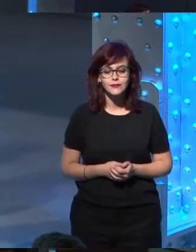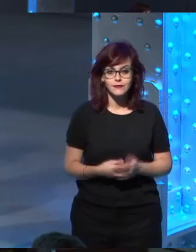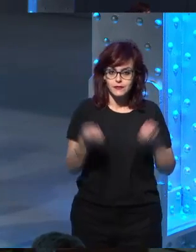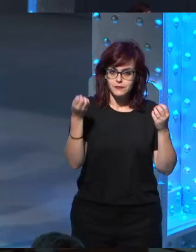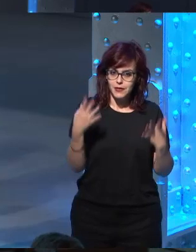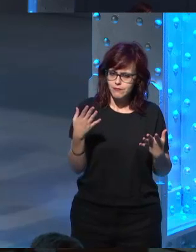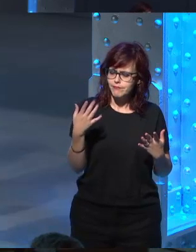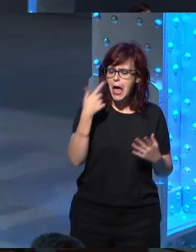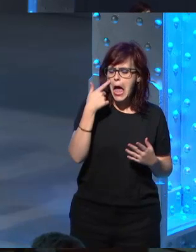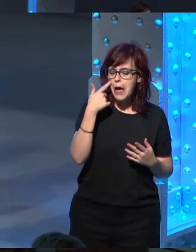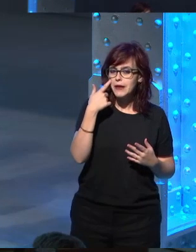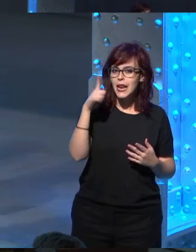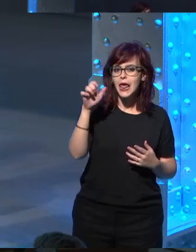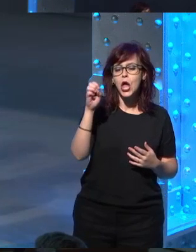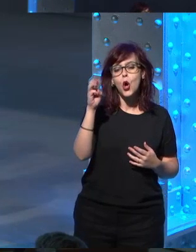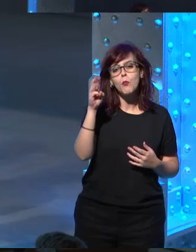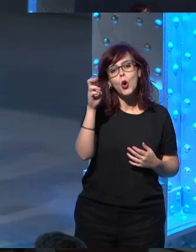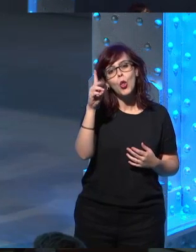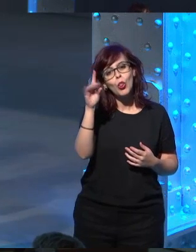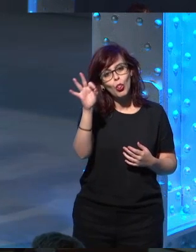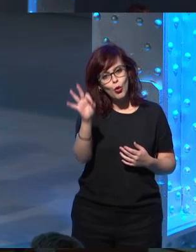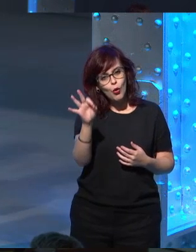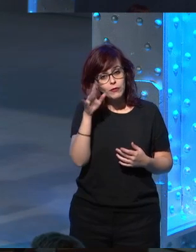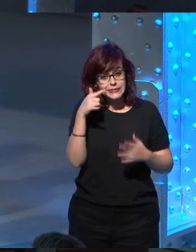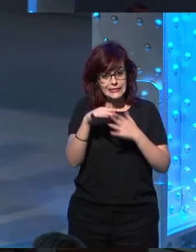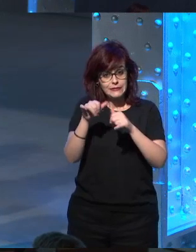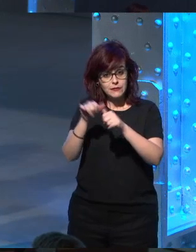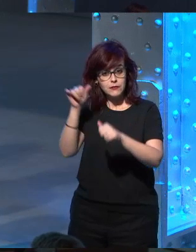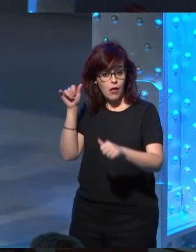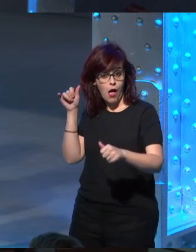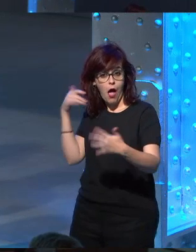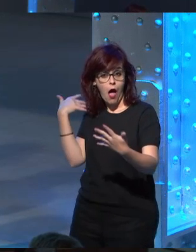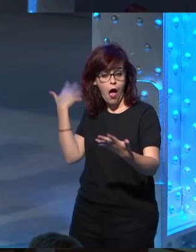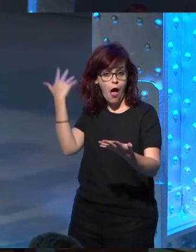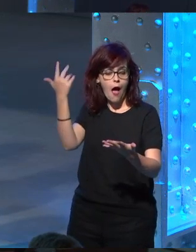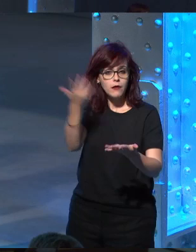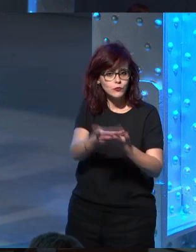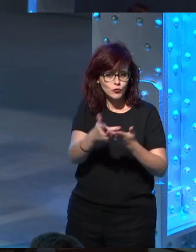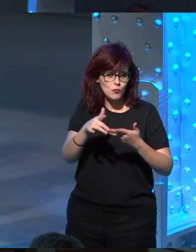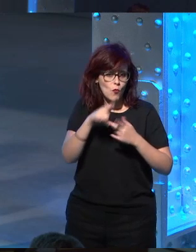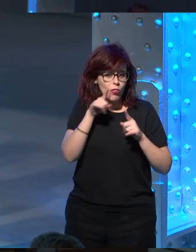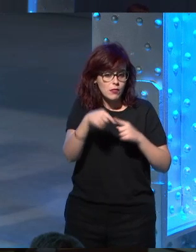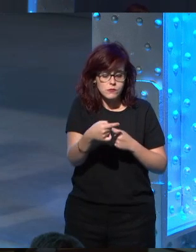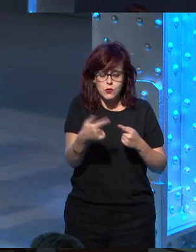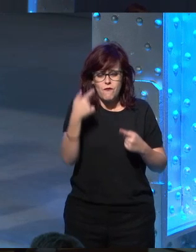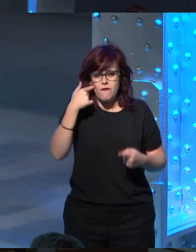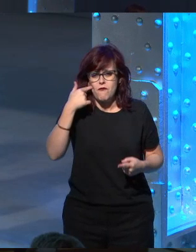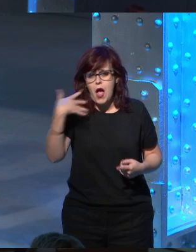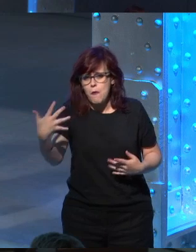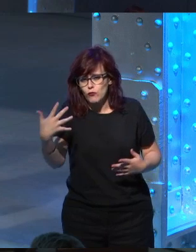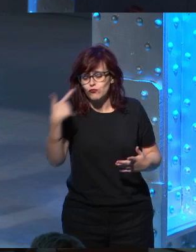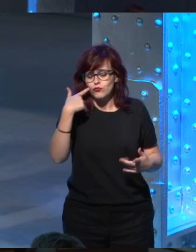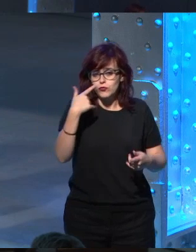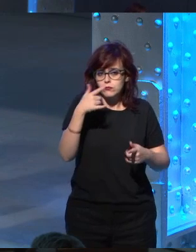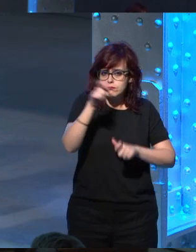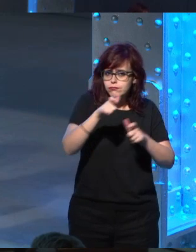Claro, Leopoldo, desde entonces se hizo muy famoso, muy popular, nos explicó las cosas que